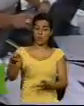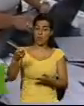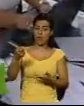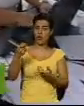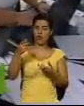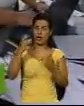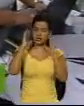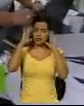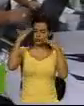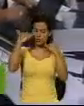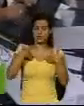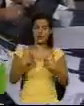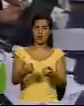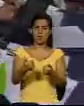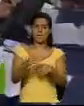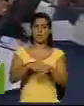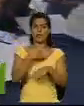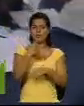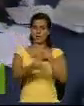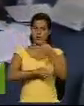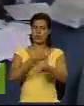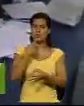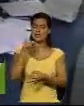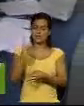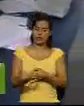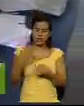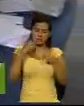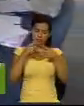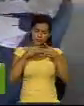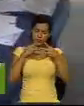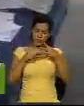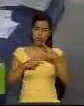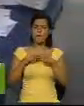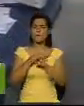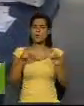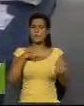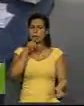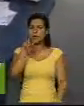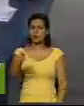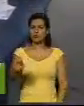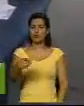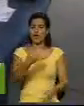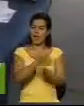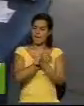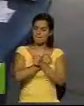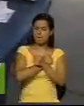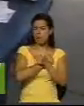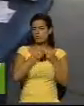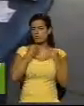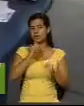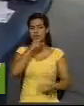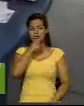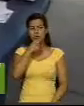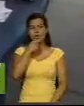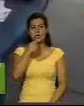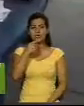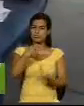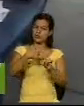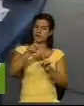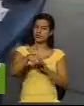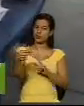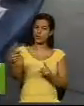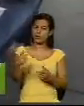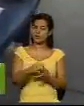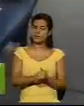Porque hablaba la ministra de que todos estos elementos son importantes. ¿Crees tú que esta misión Ambrón Mayor ha sido asertiva en este momento para las personas de la tercera edad?